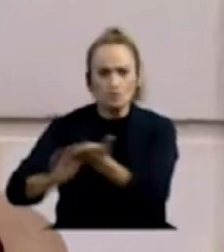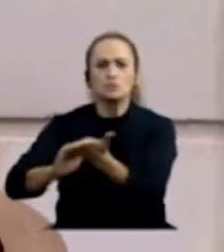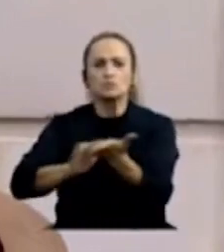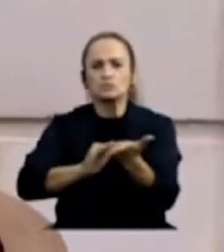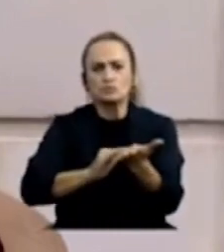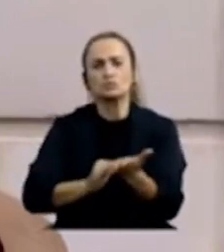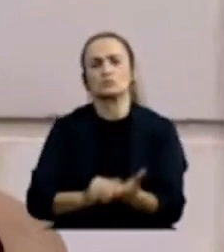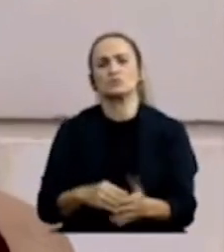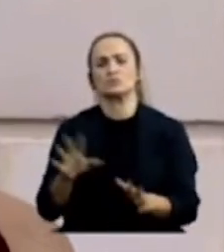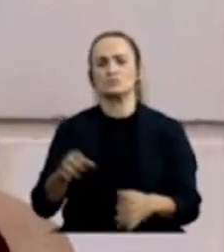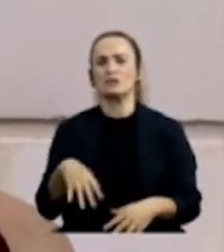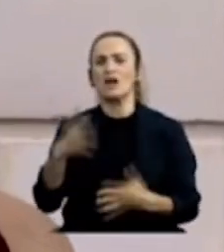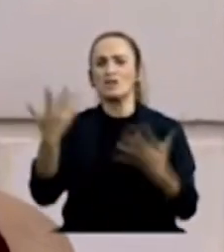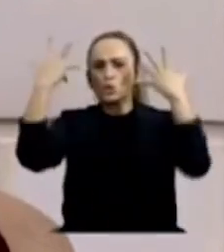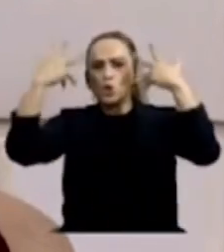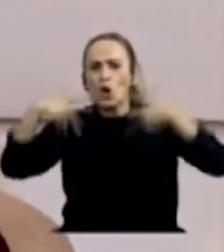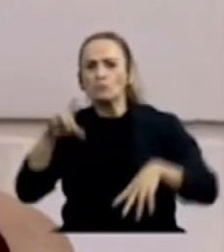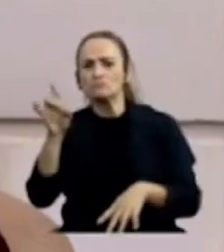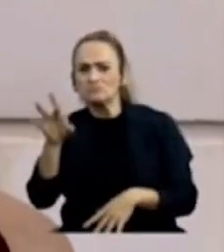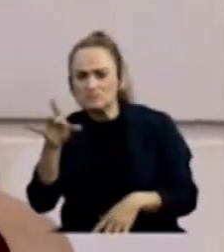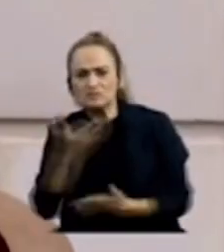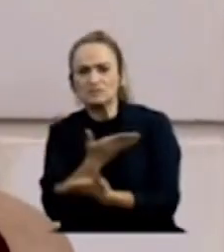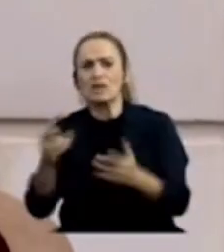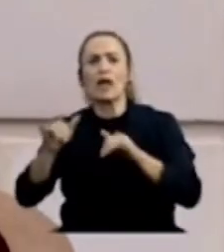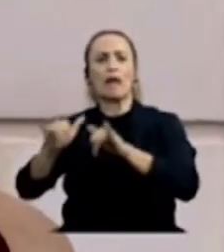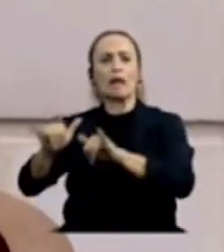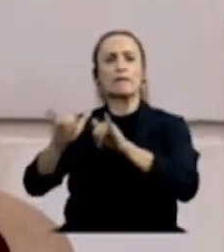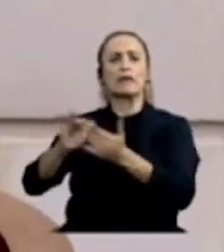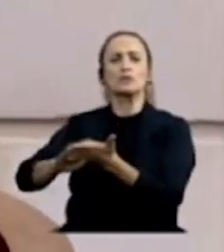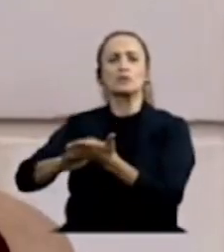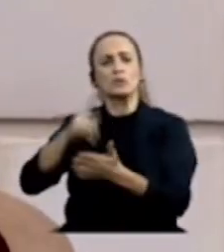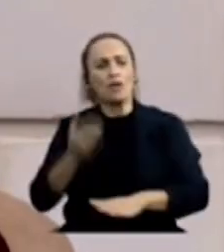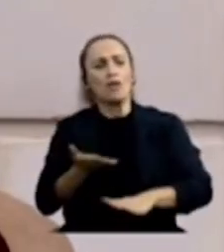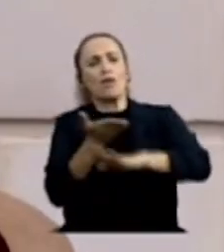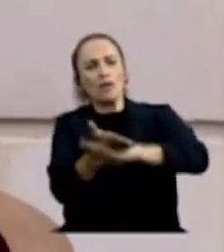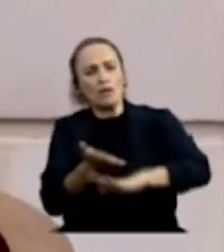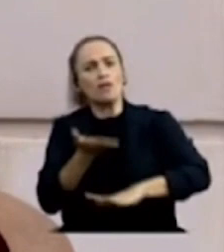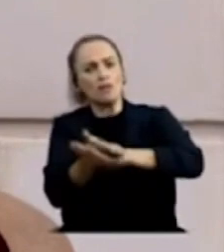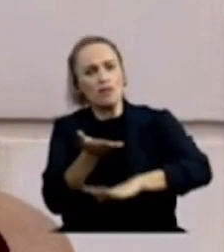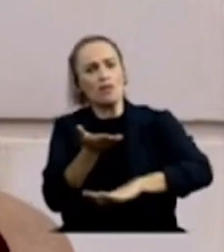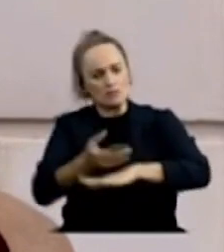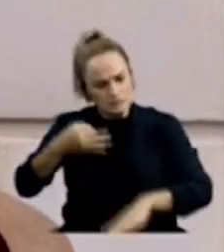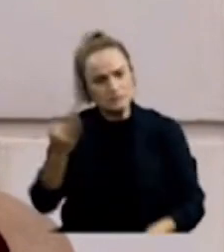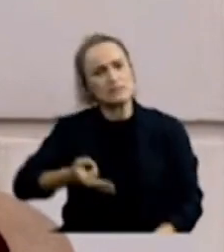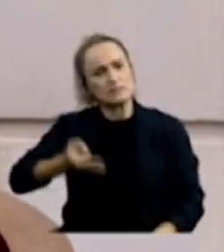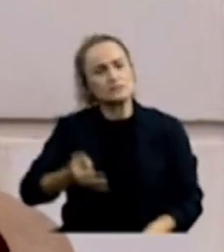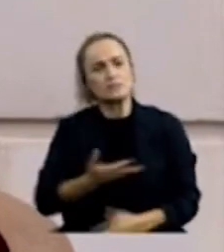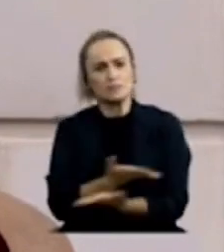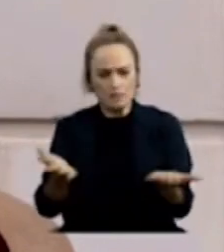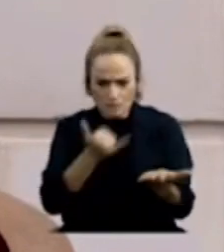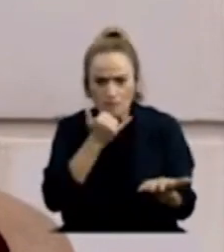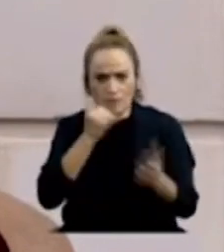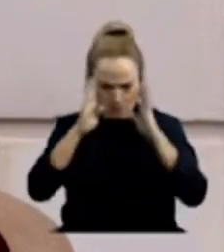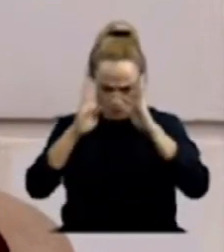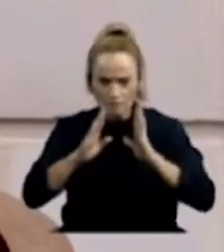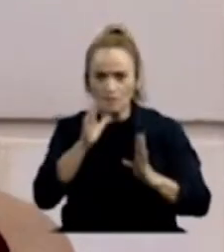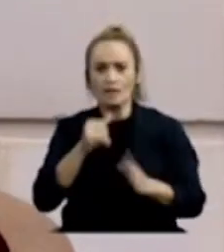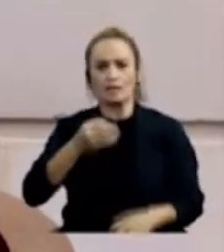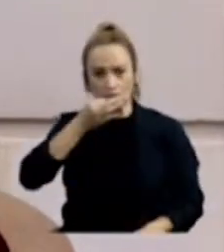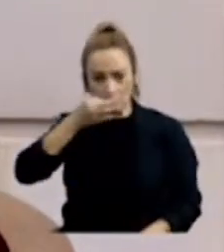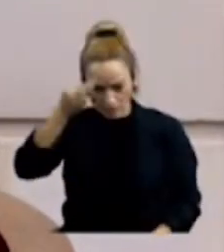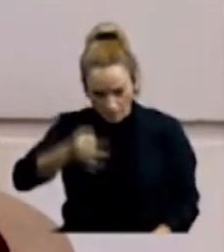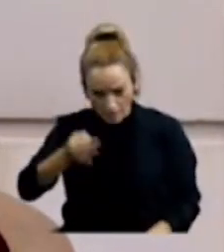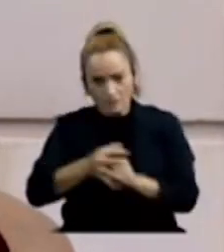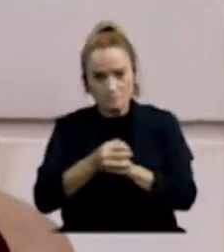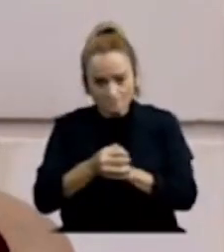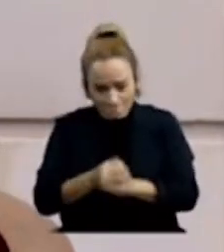duran 15, 20 días. Y eso es algo que hemos venido reclamando desde hace muchos días. De verdad que